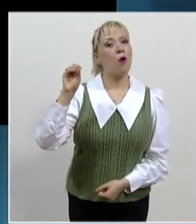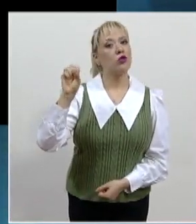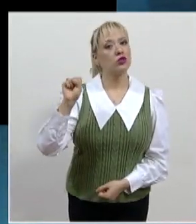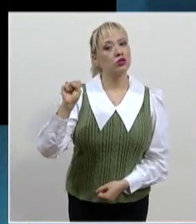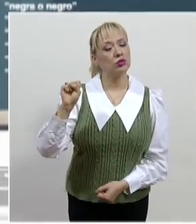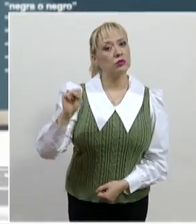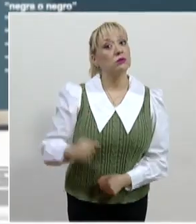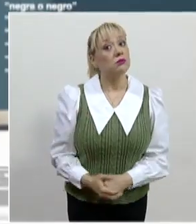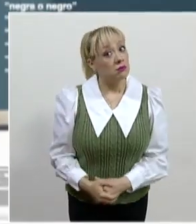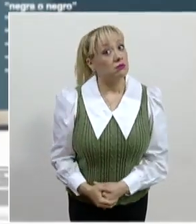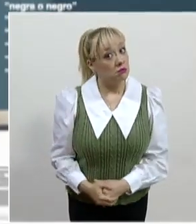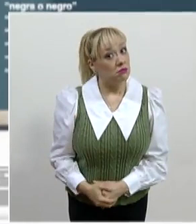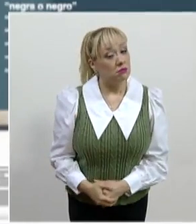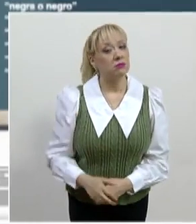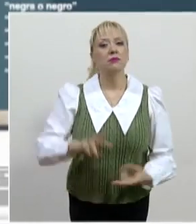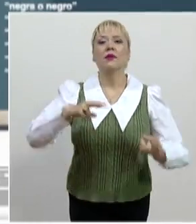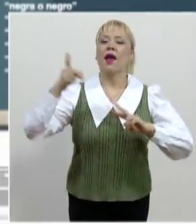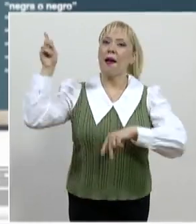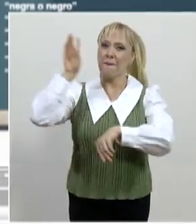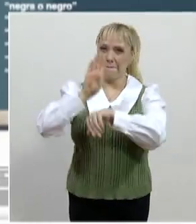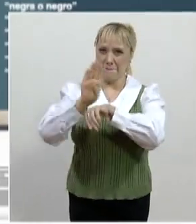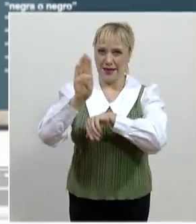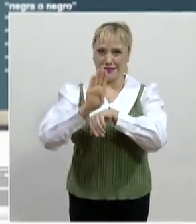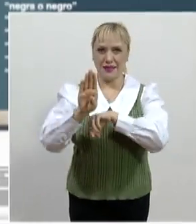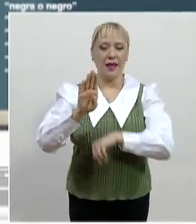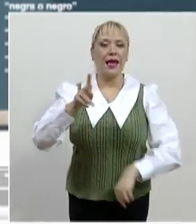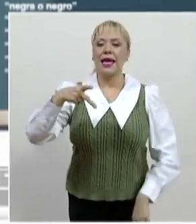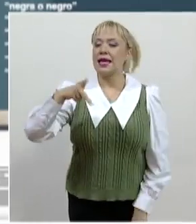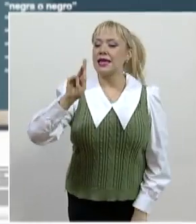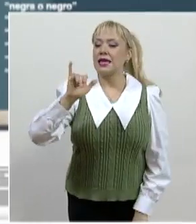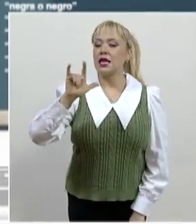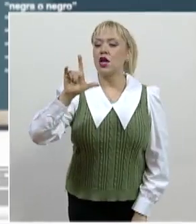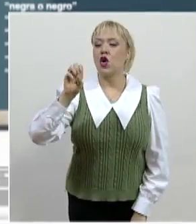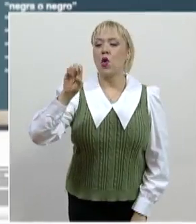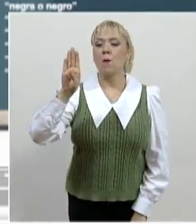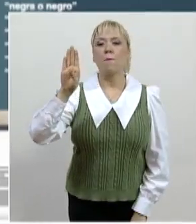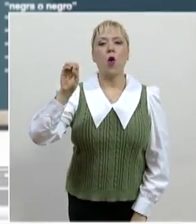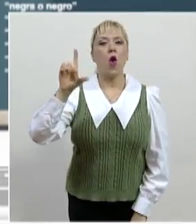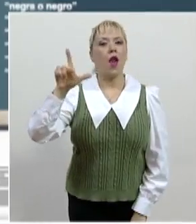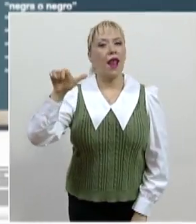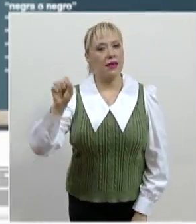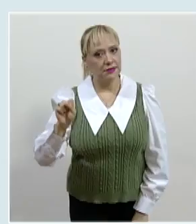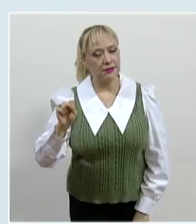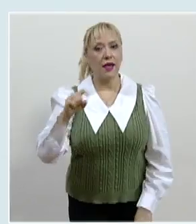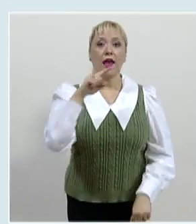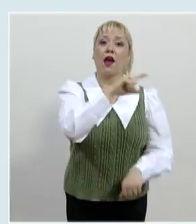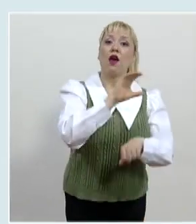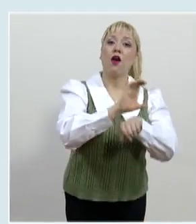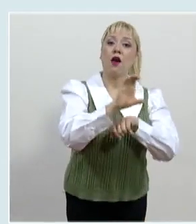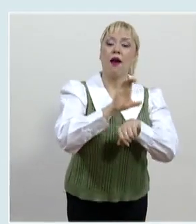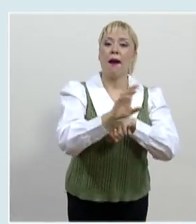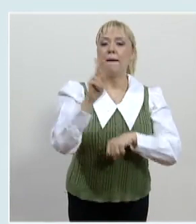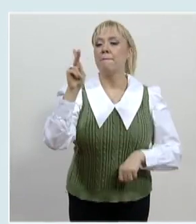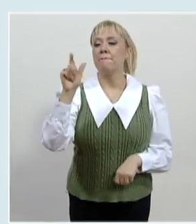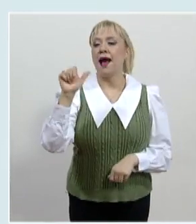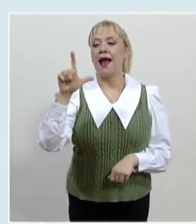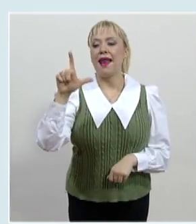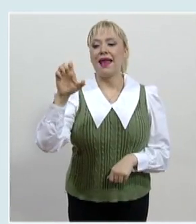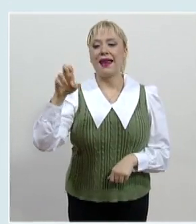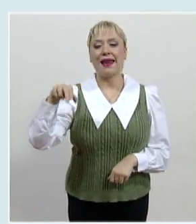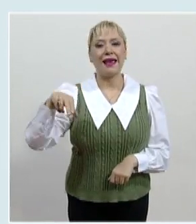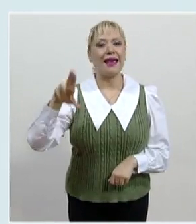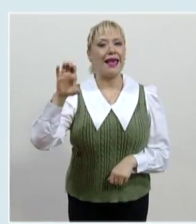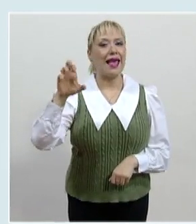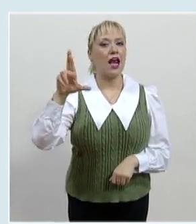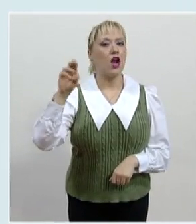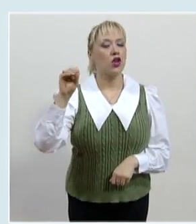se denominan quilombolas. Para los colombianos son palenqueros. En Centroamérica hay garífunas y en